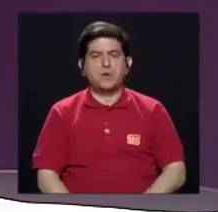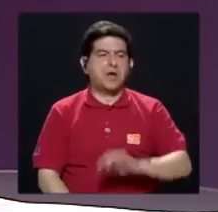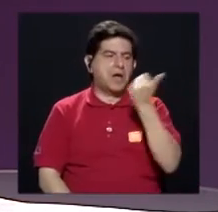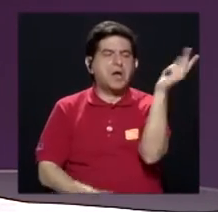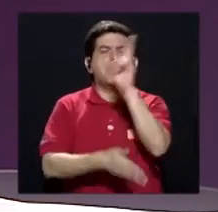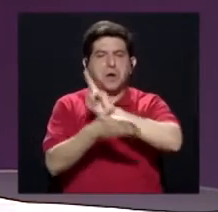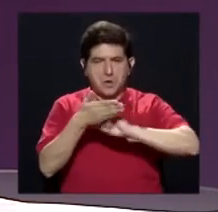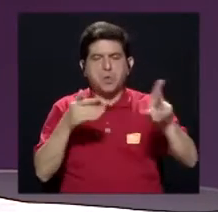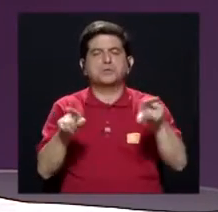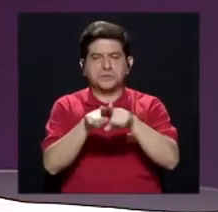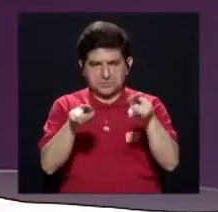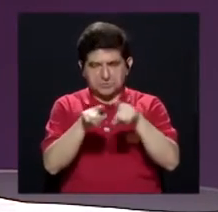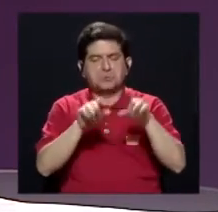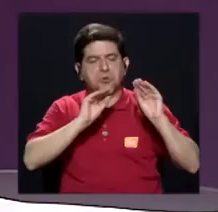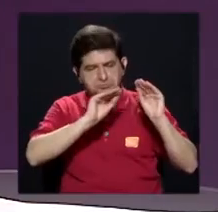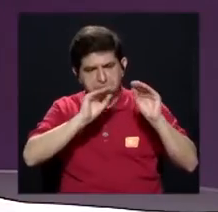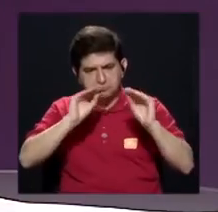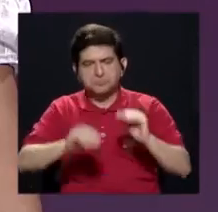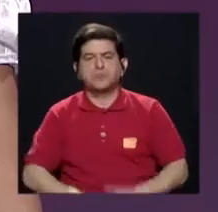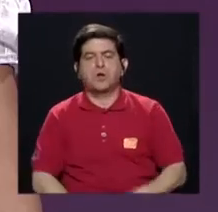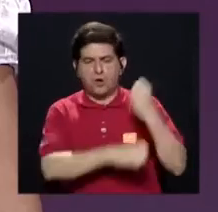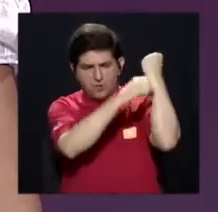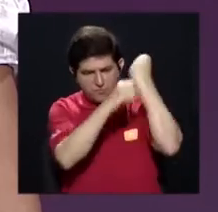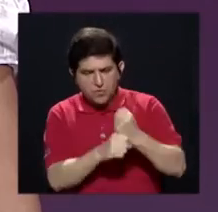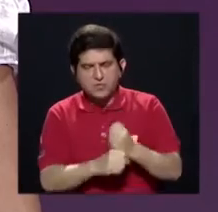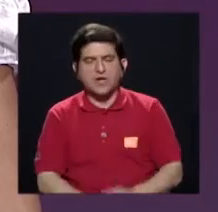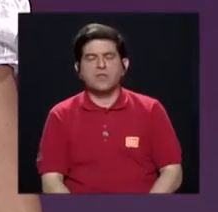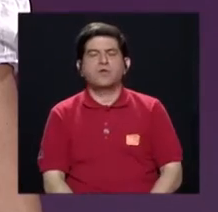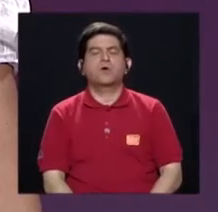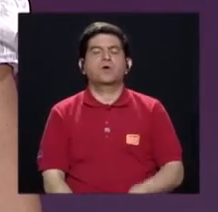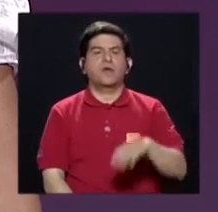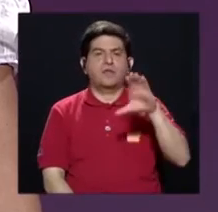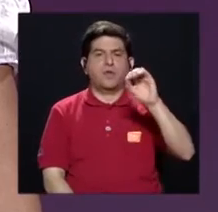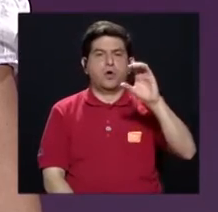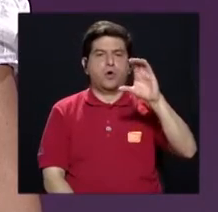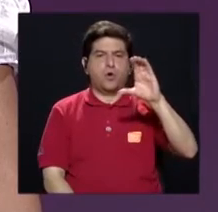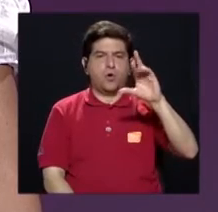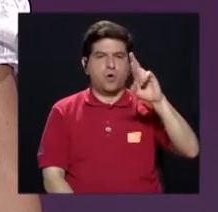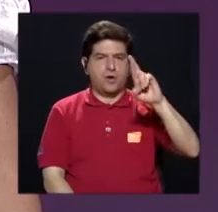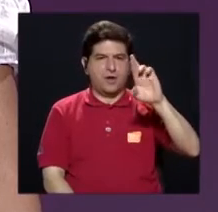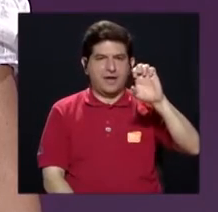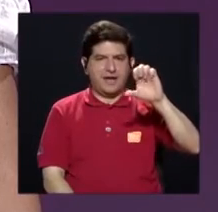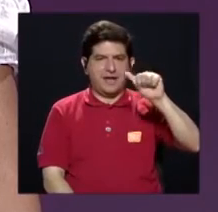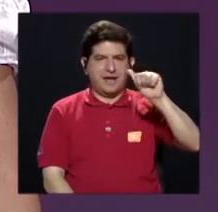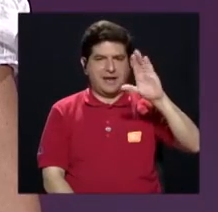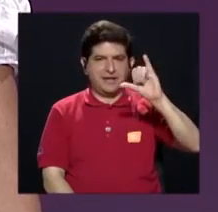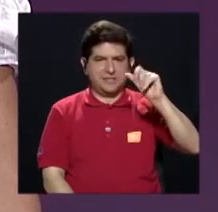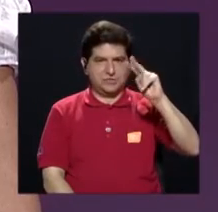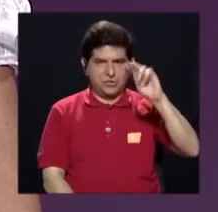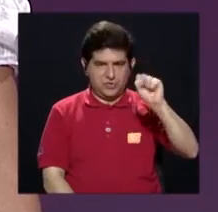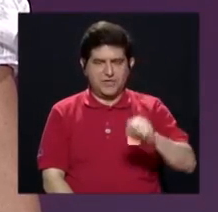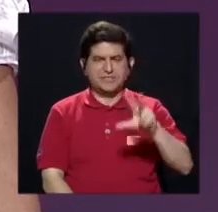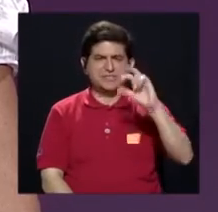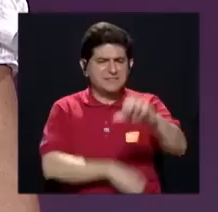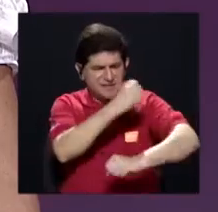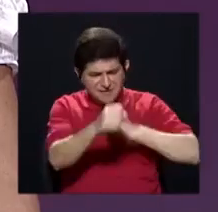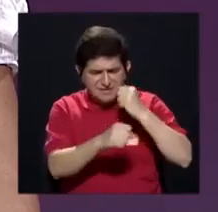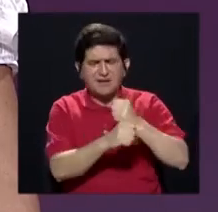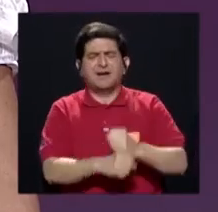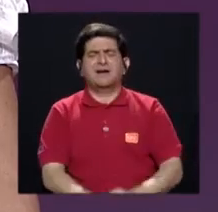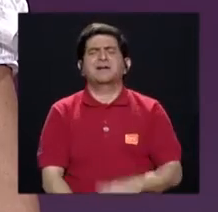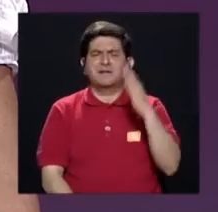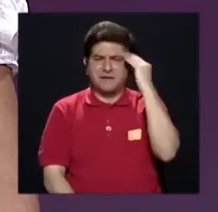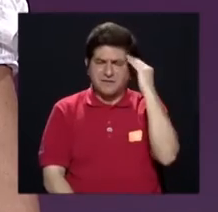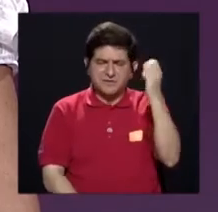otras universidades también, fundadora de Cocreaciones, tiene más de 30 años de experiencia trabajando con mujeres a